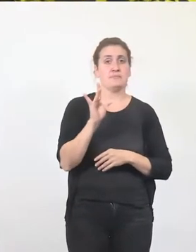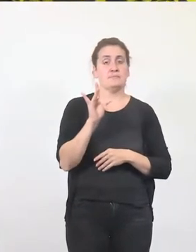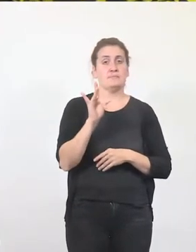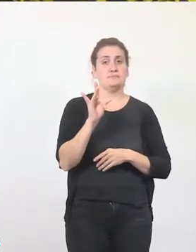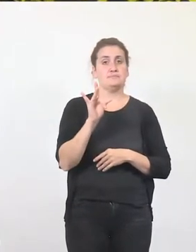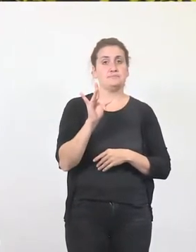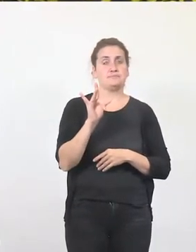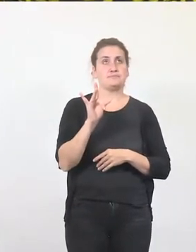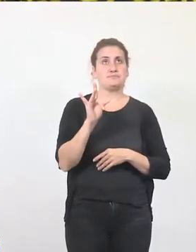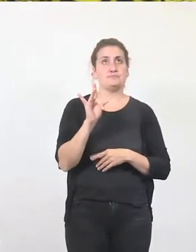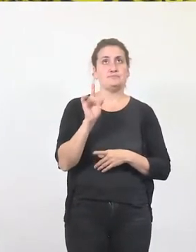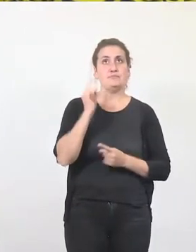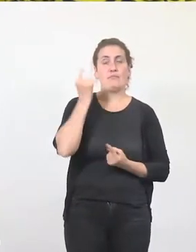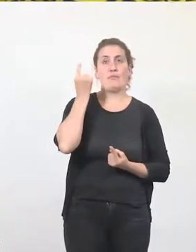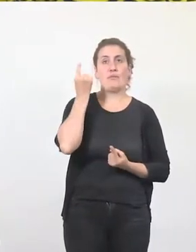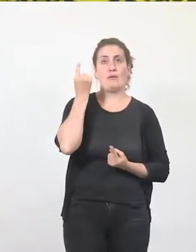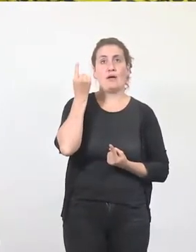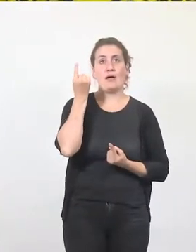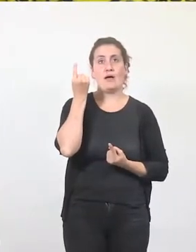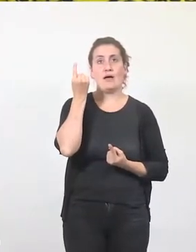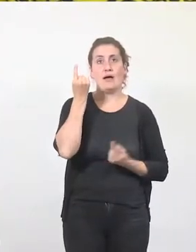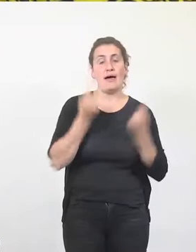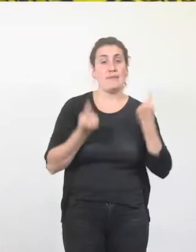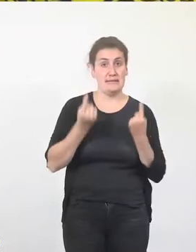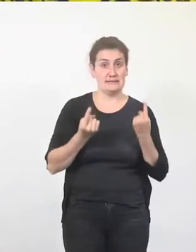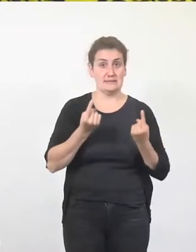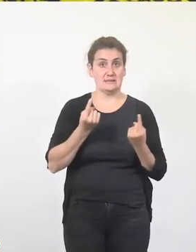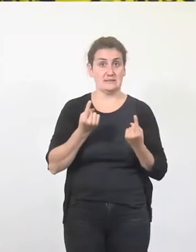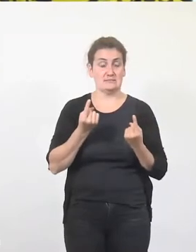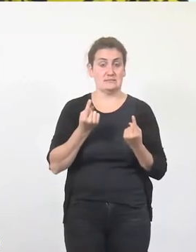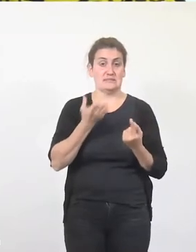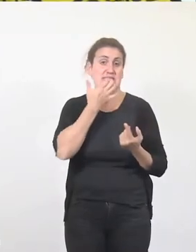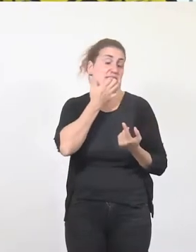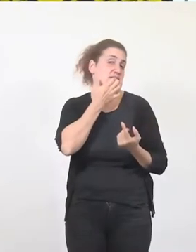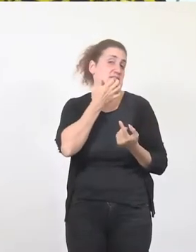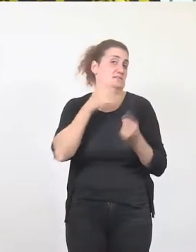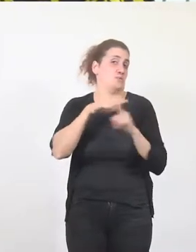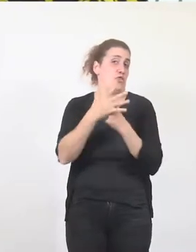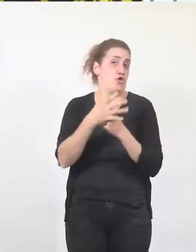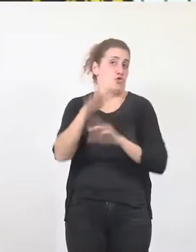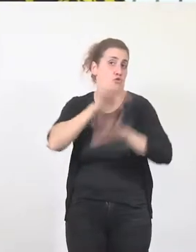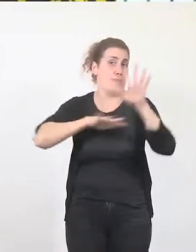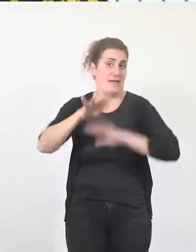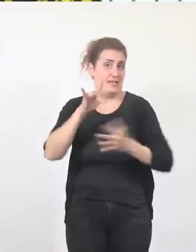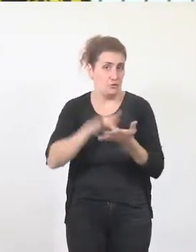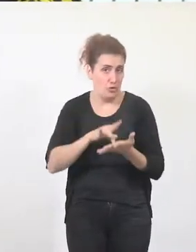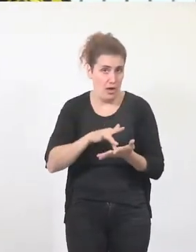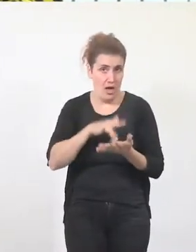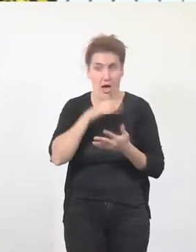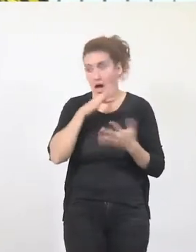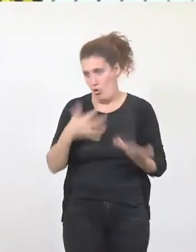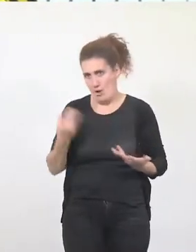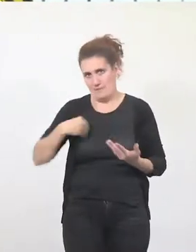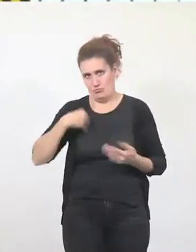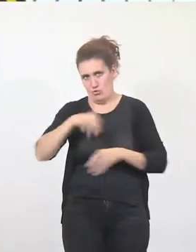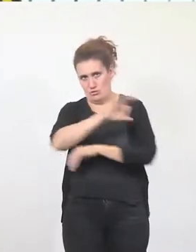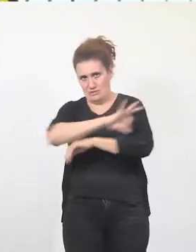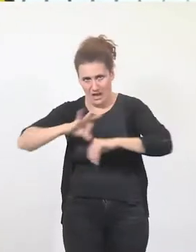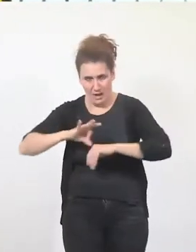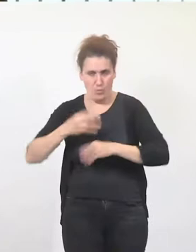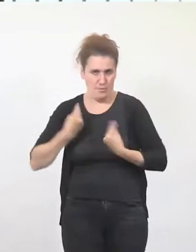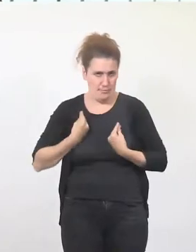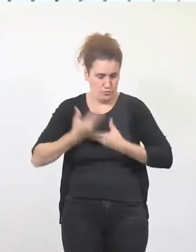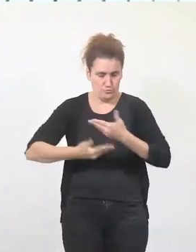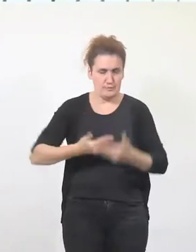Sí, que a veces cuando se vive una situación complicada, sobre todo como la que vivimos los saharauis,